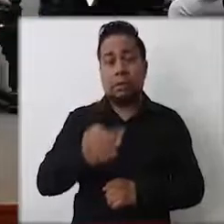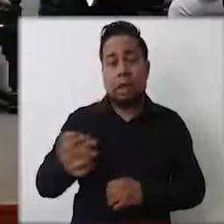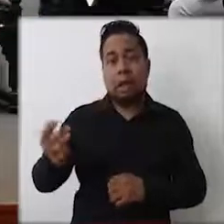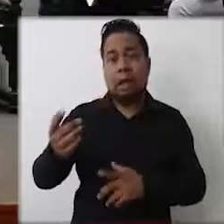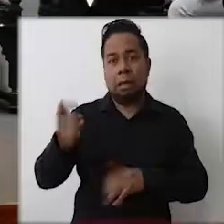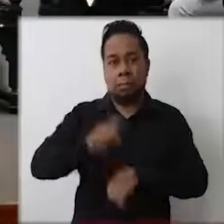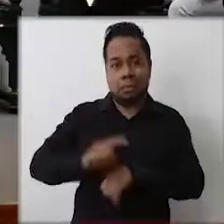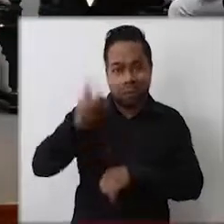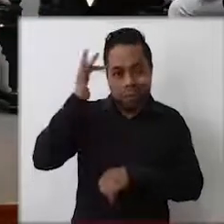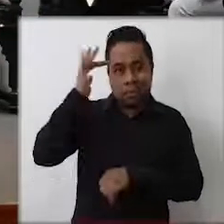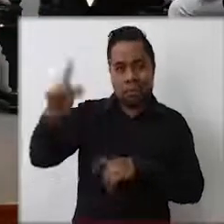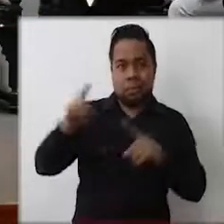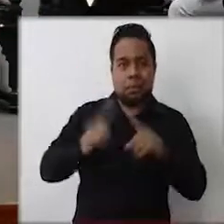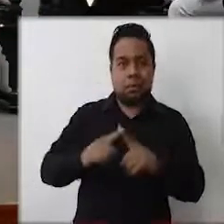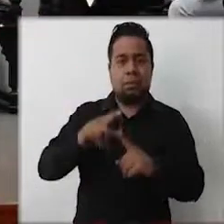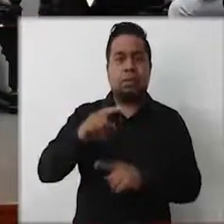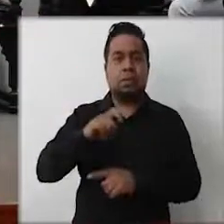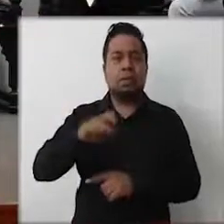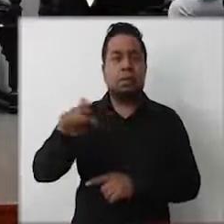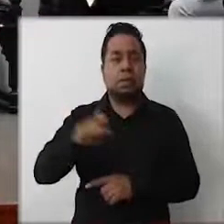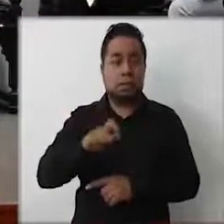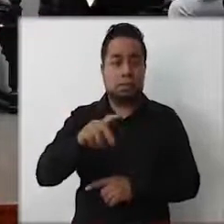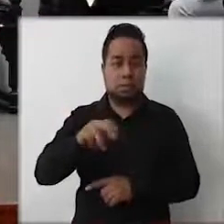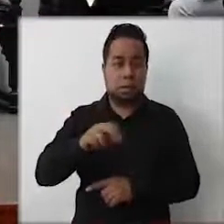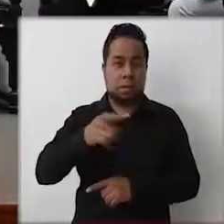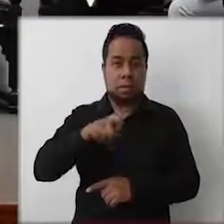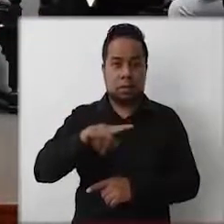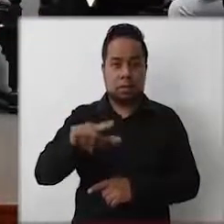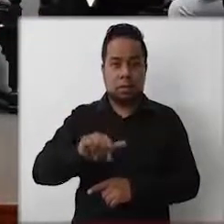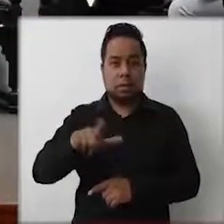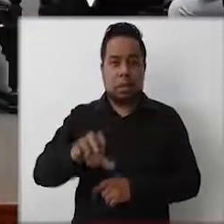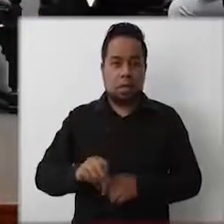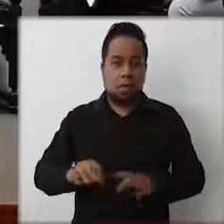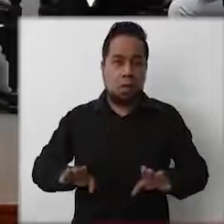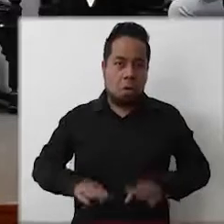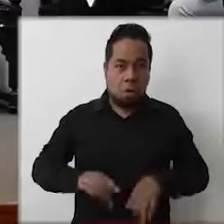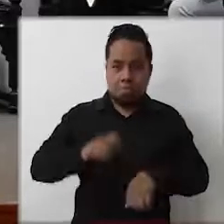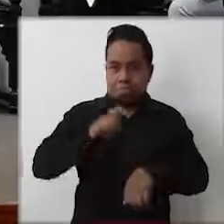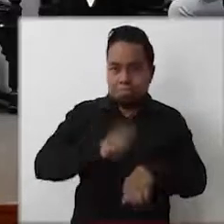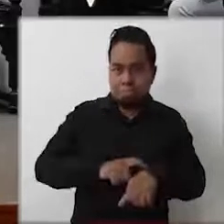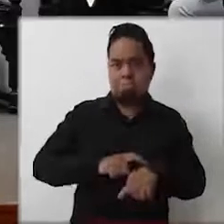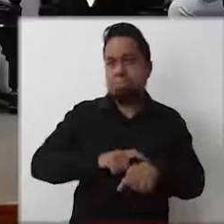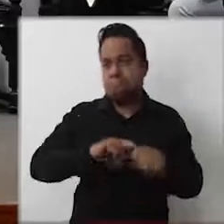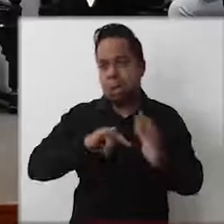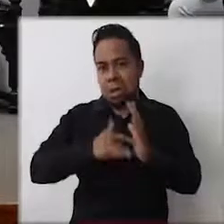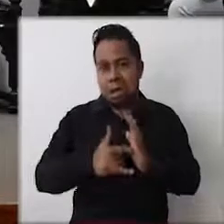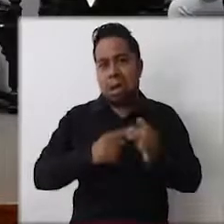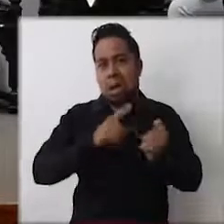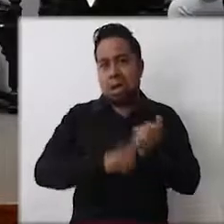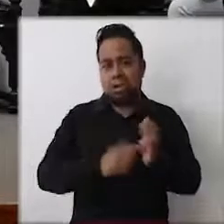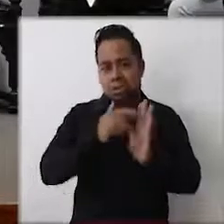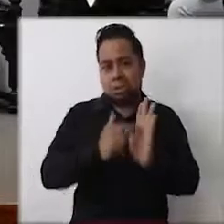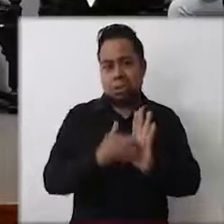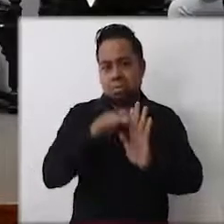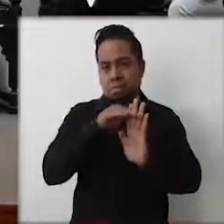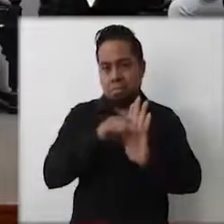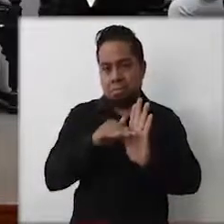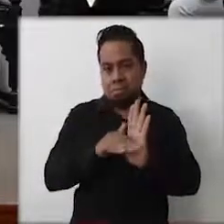En votación económica se pregunta si es de aprobarse el dictamen. Perdón.